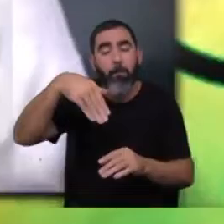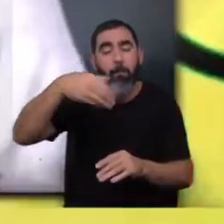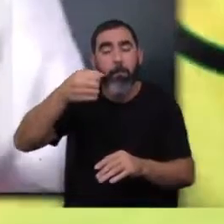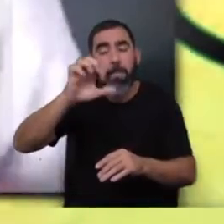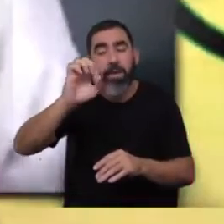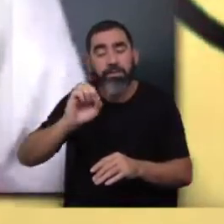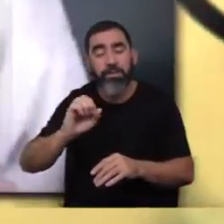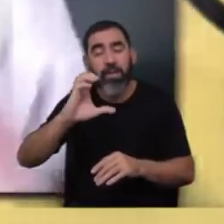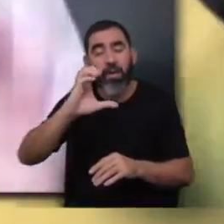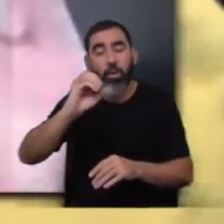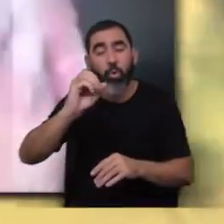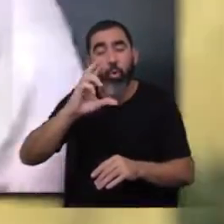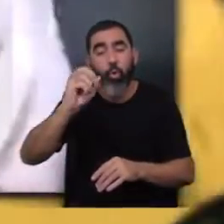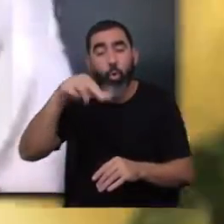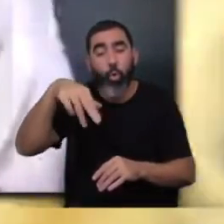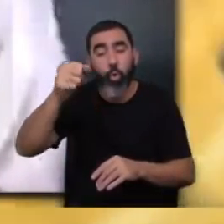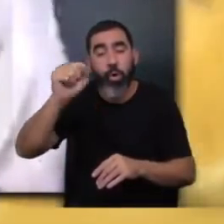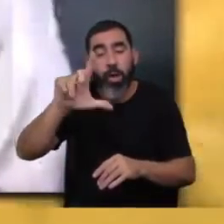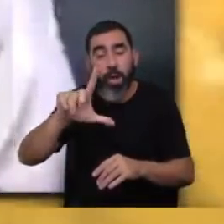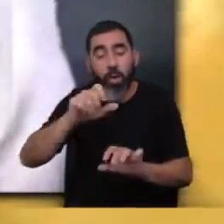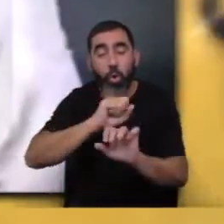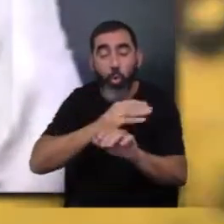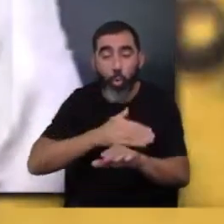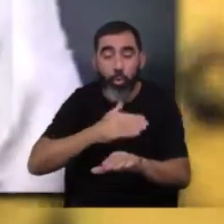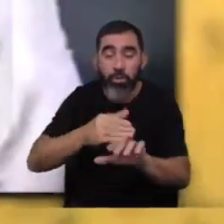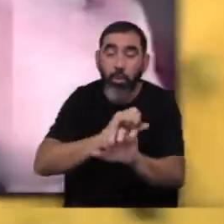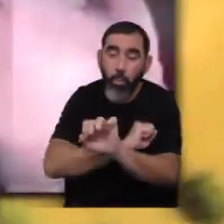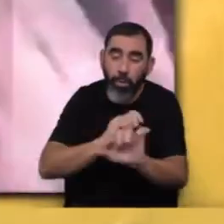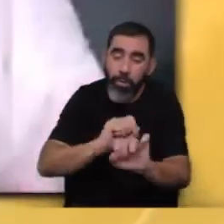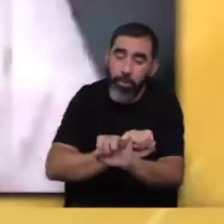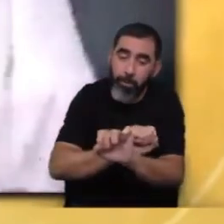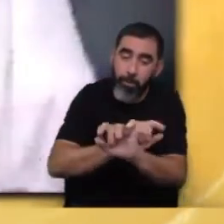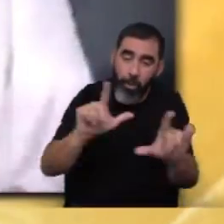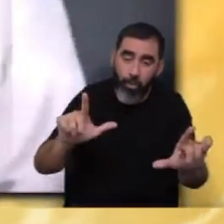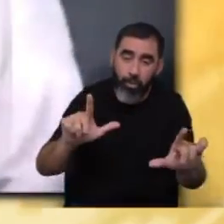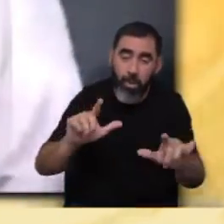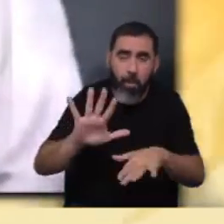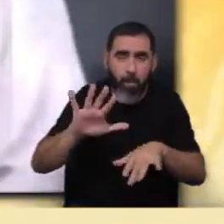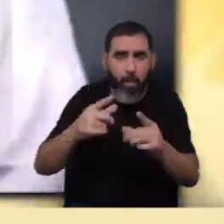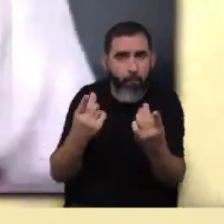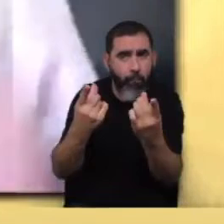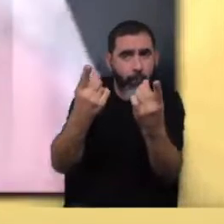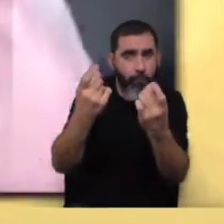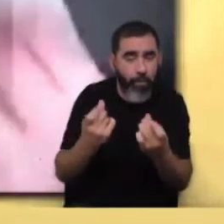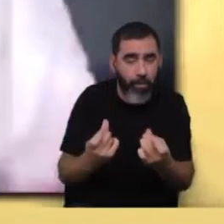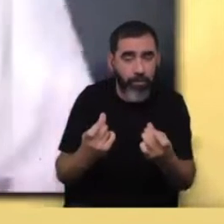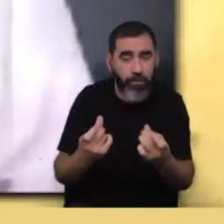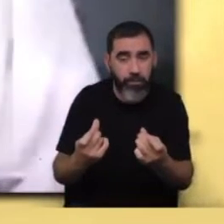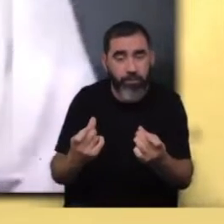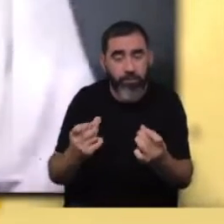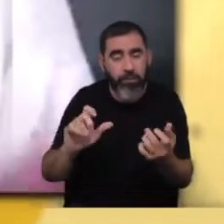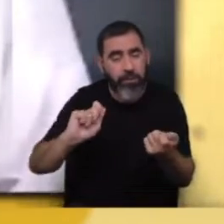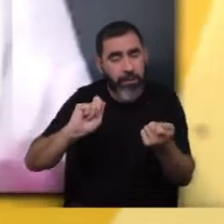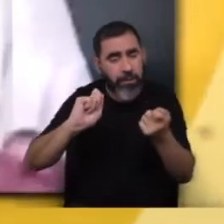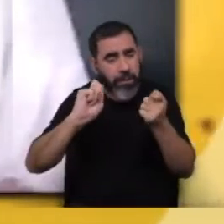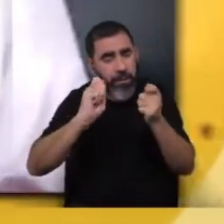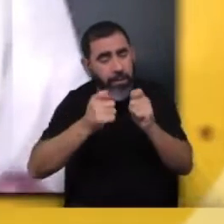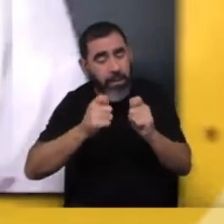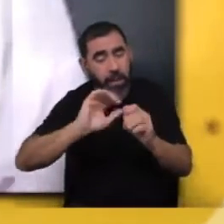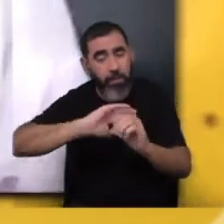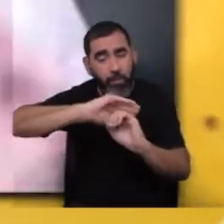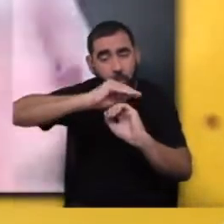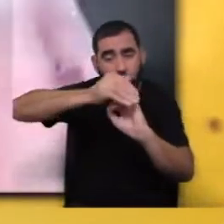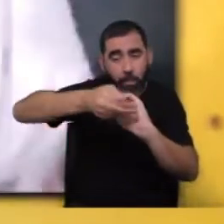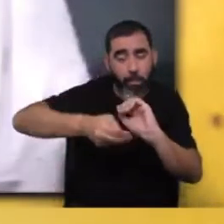las consecuencias pueden ser bastante mayores, son auroras de mayor intensidad, son perturbaciones del campo